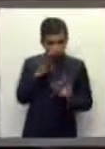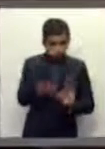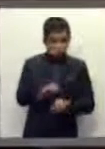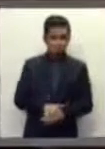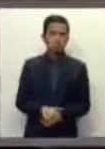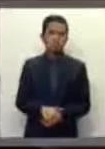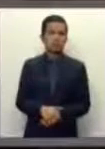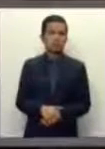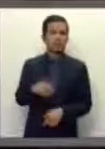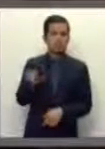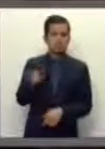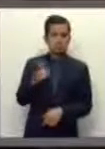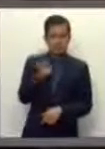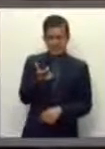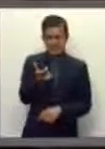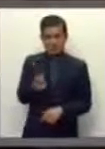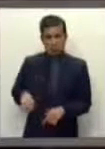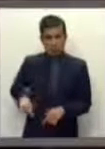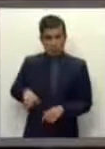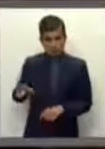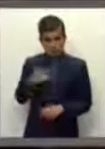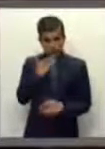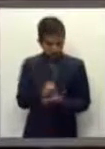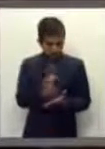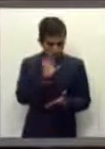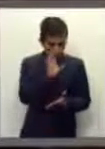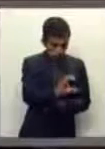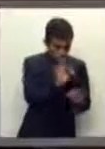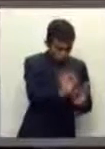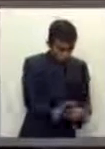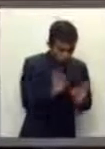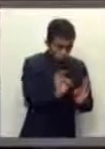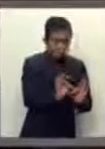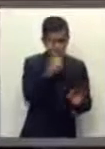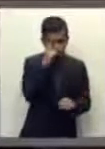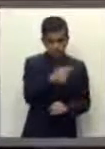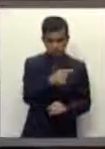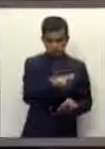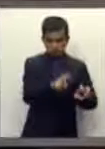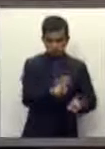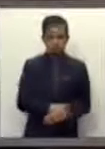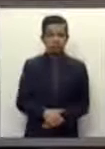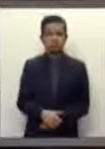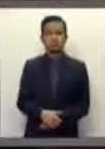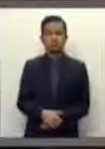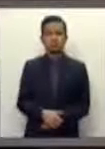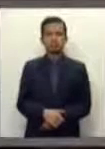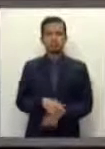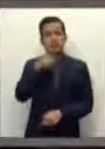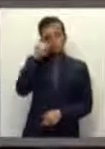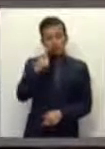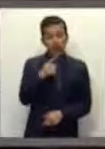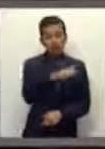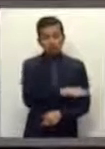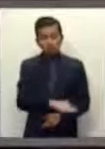ejecuta de manera correcta el presupuesto a este rubro? Por desgracia, para las 53 millones